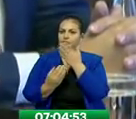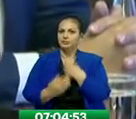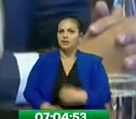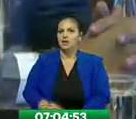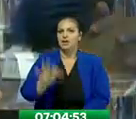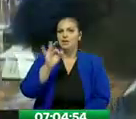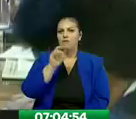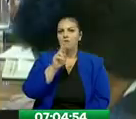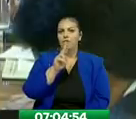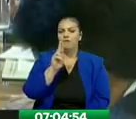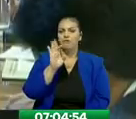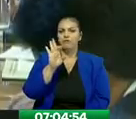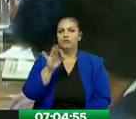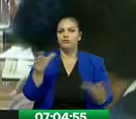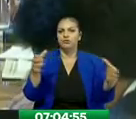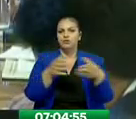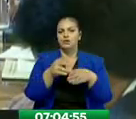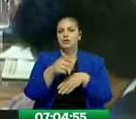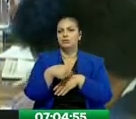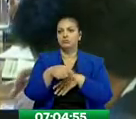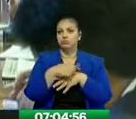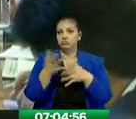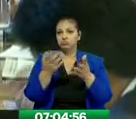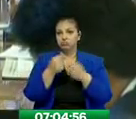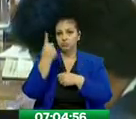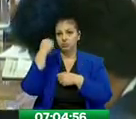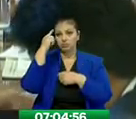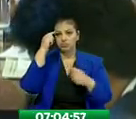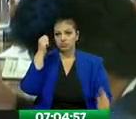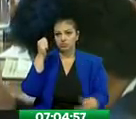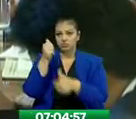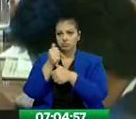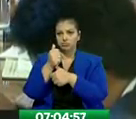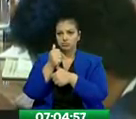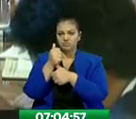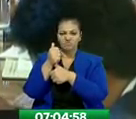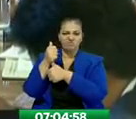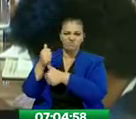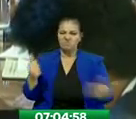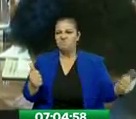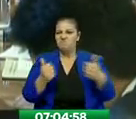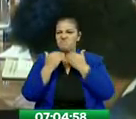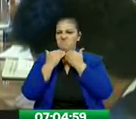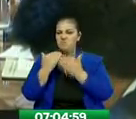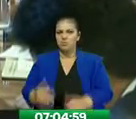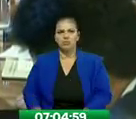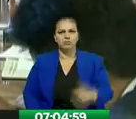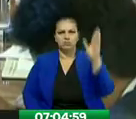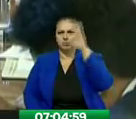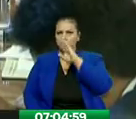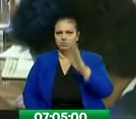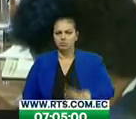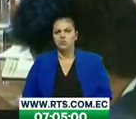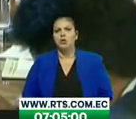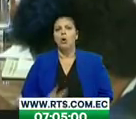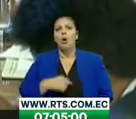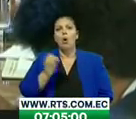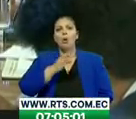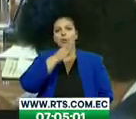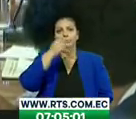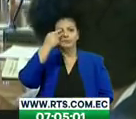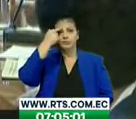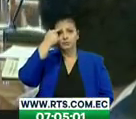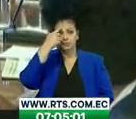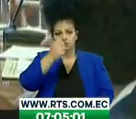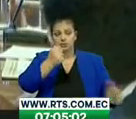de Estado. Peor íbamos a ser utilizados por el correísmo. No íbamos a ser utilizados por lo que se ha dicho aquí,